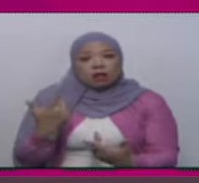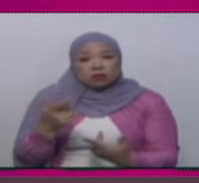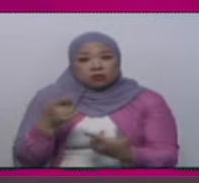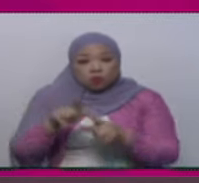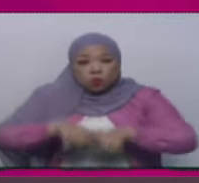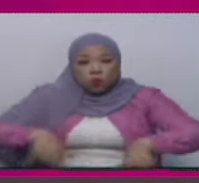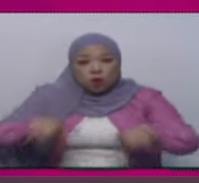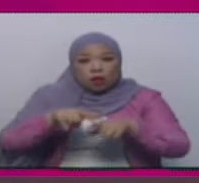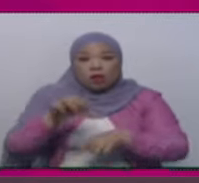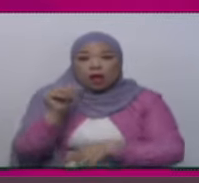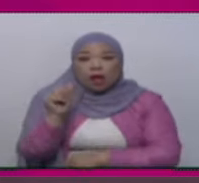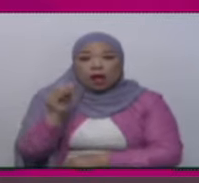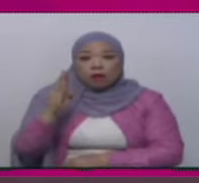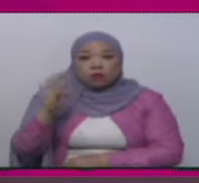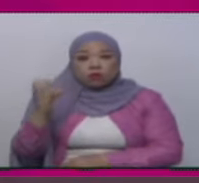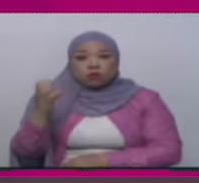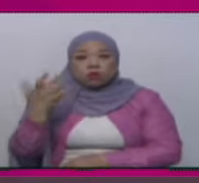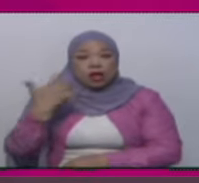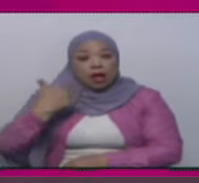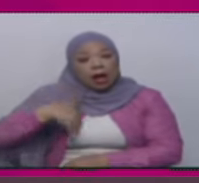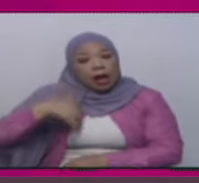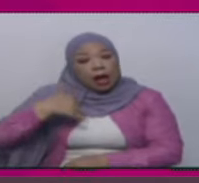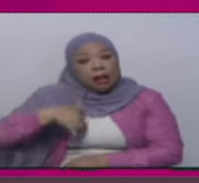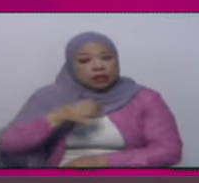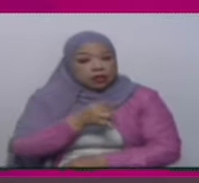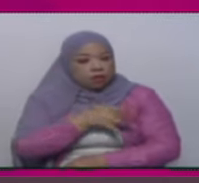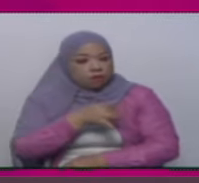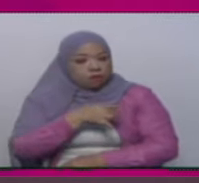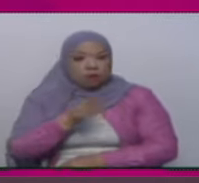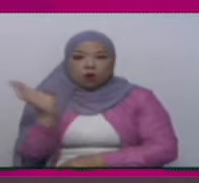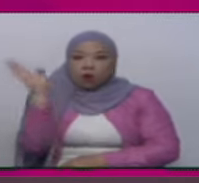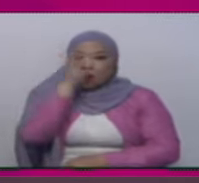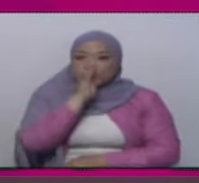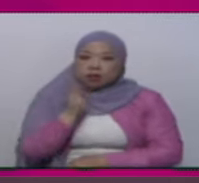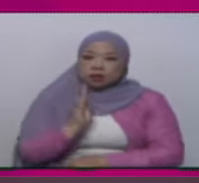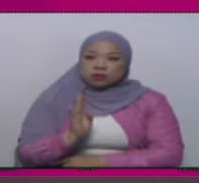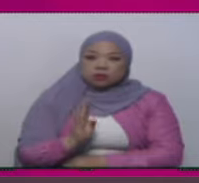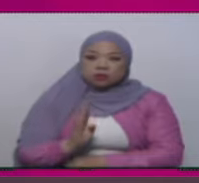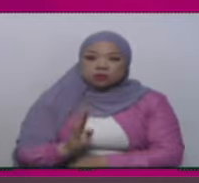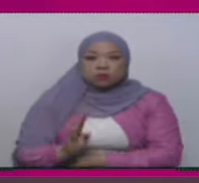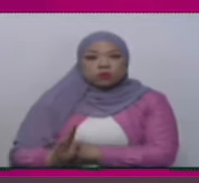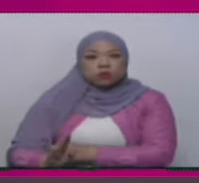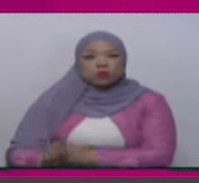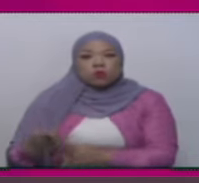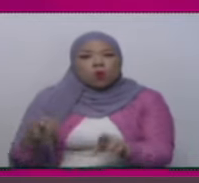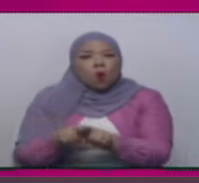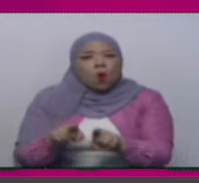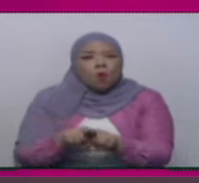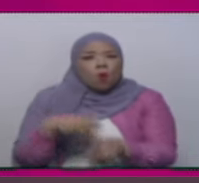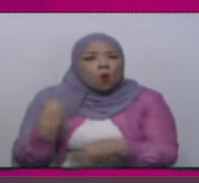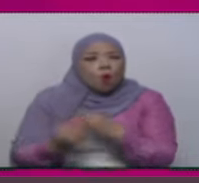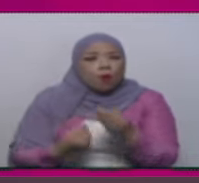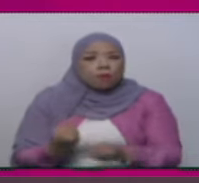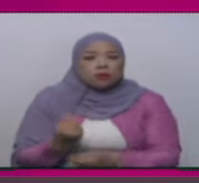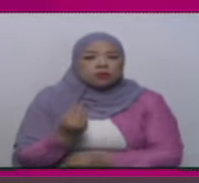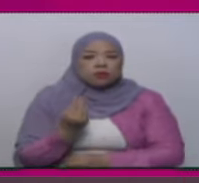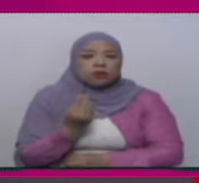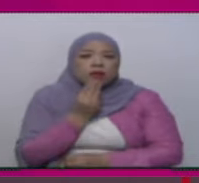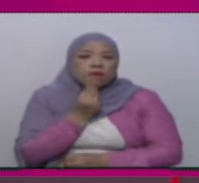sector ABC, Argentina, Brasil y Chile, y cómo estaría de alguna forma Israel influyendo en esto para desde